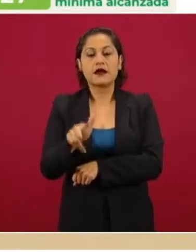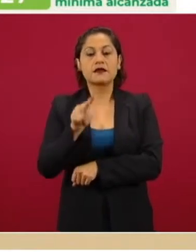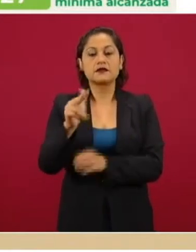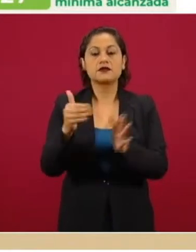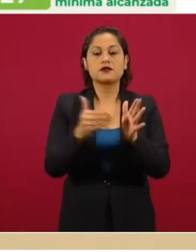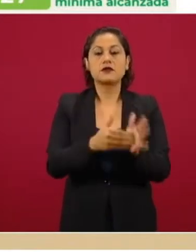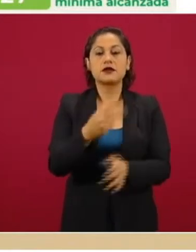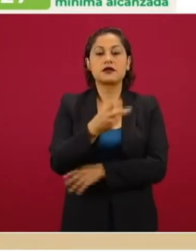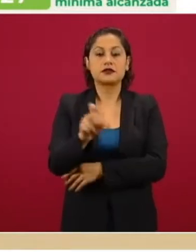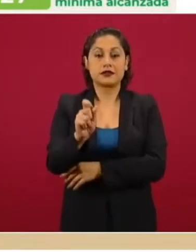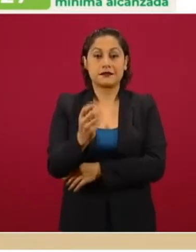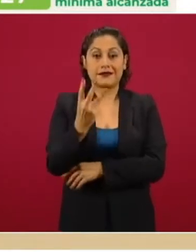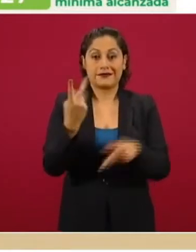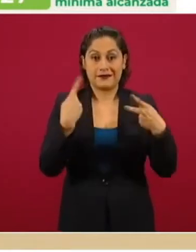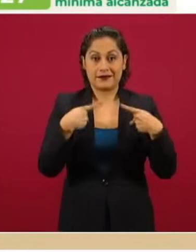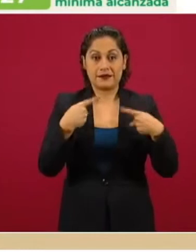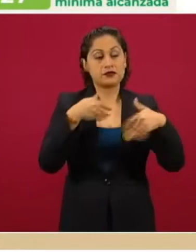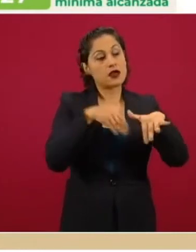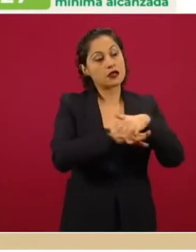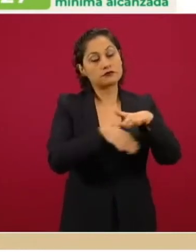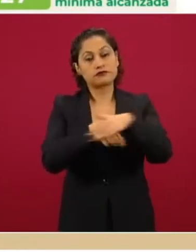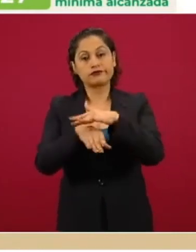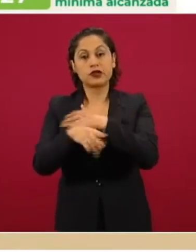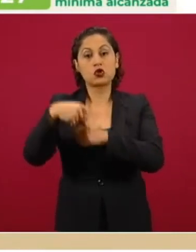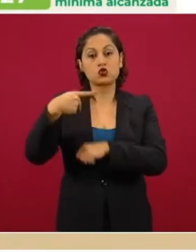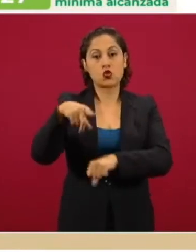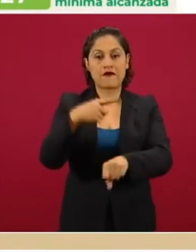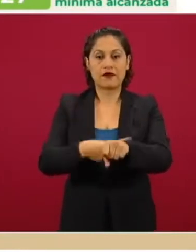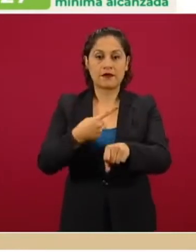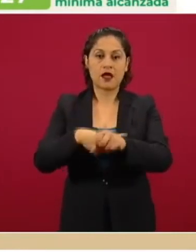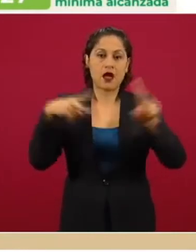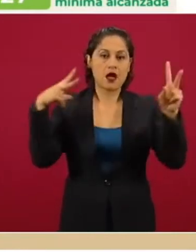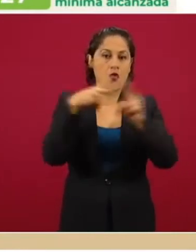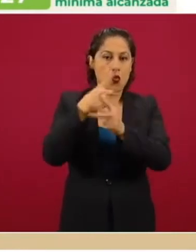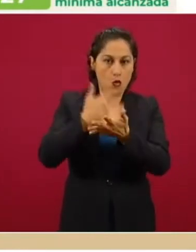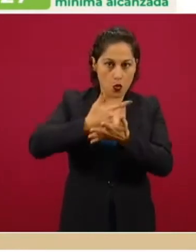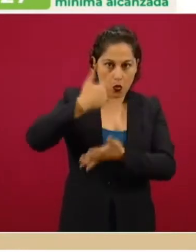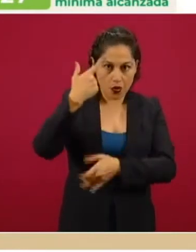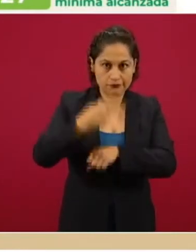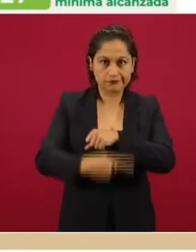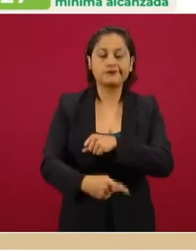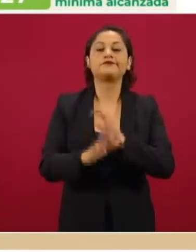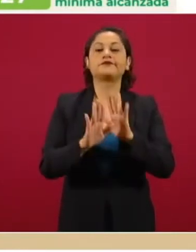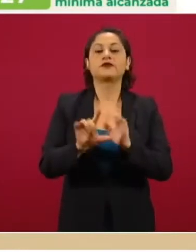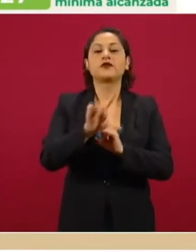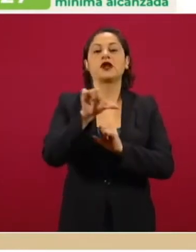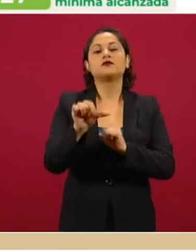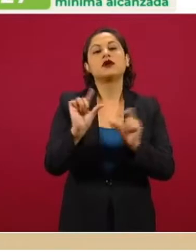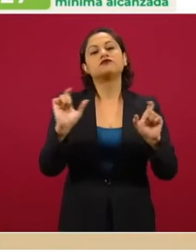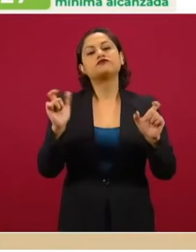personas hospitalizadas por infección respiratoria aguda grave y llegamos a reducir